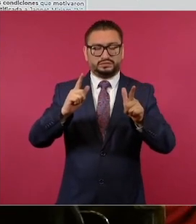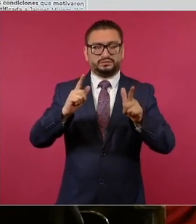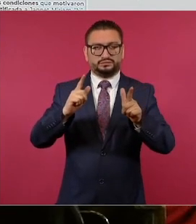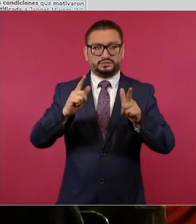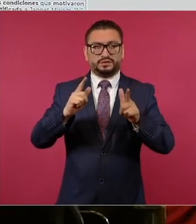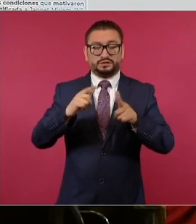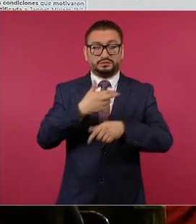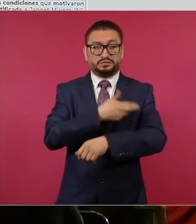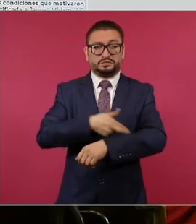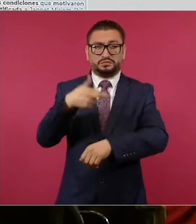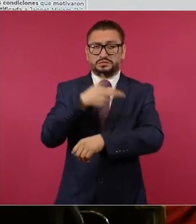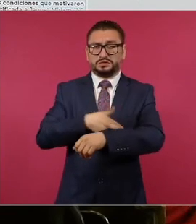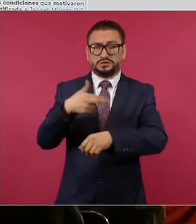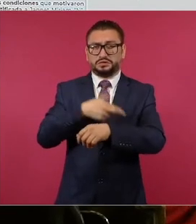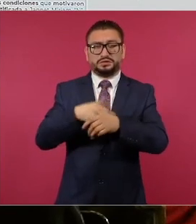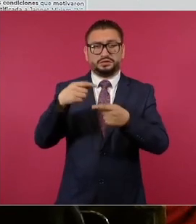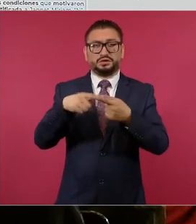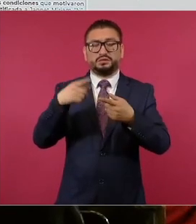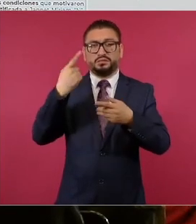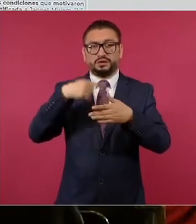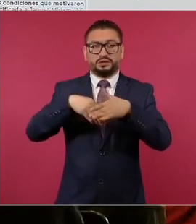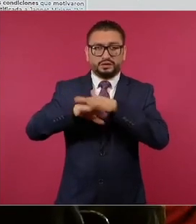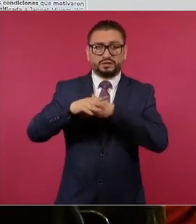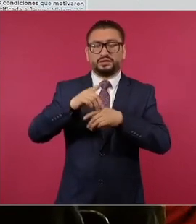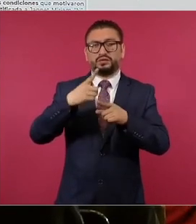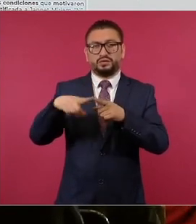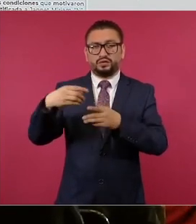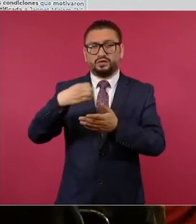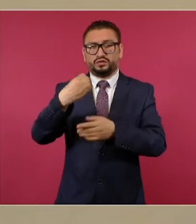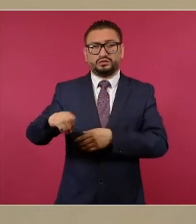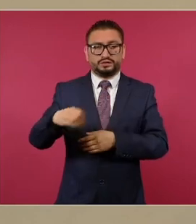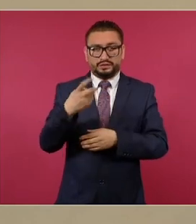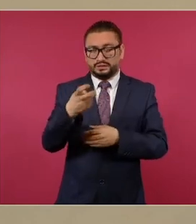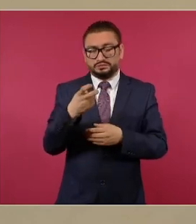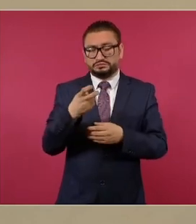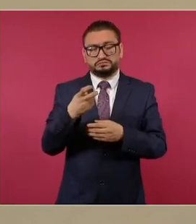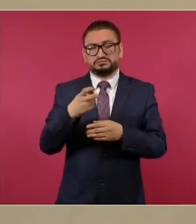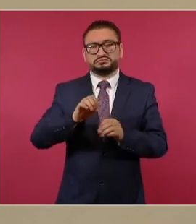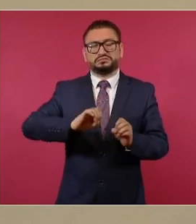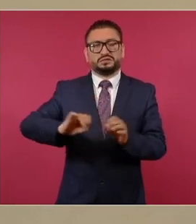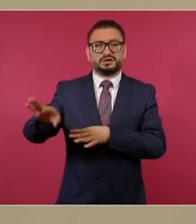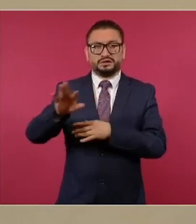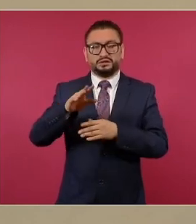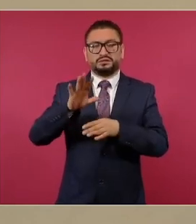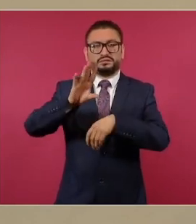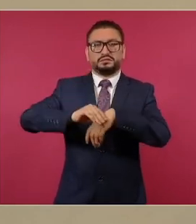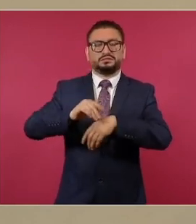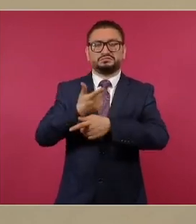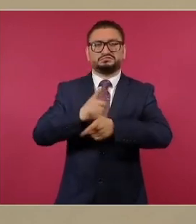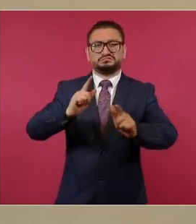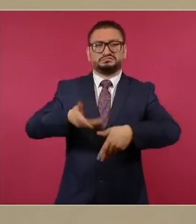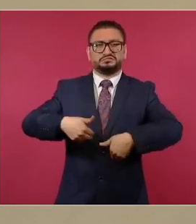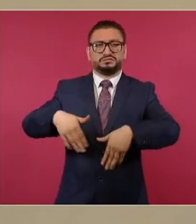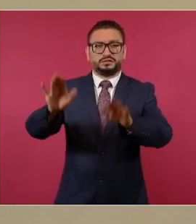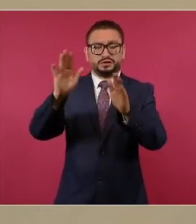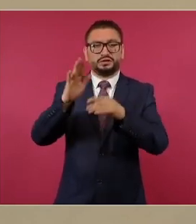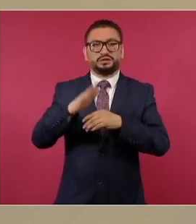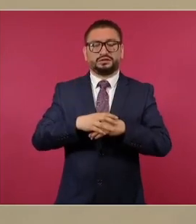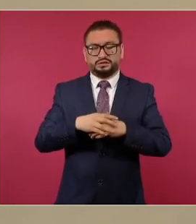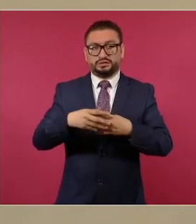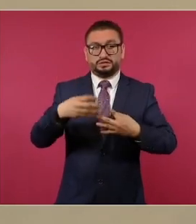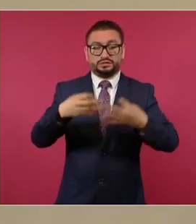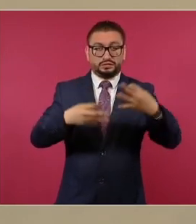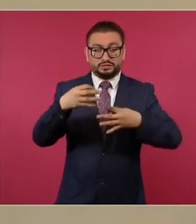los trámites de egreso obligatorios en estos casos y permitiéndole su salida directamente de la sala de